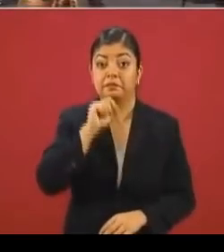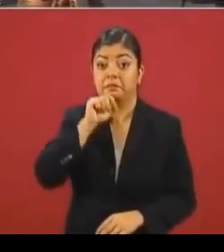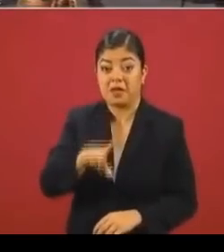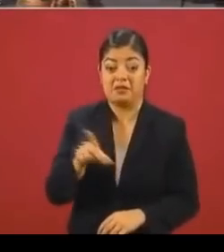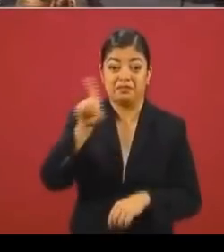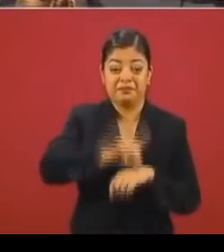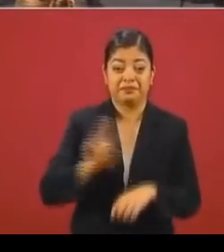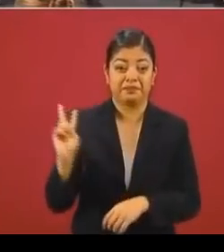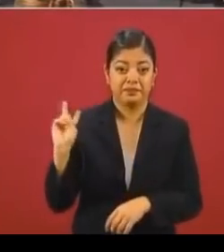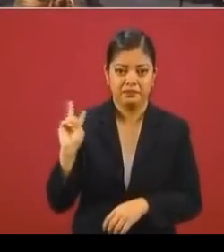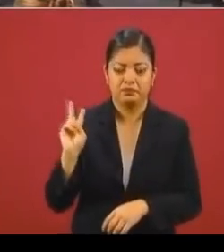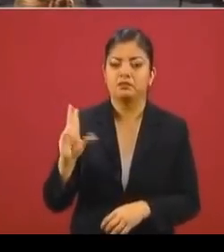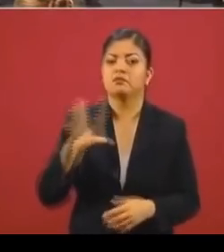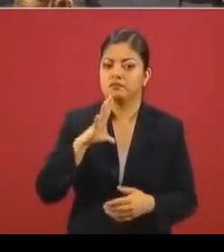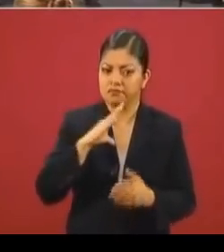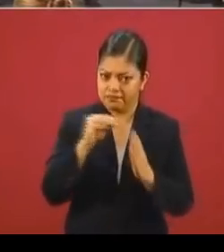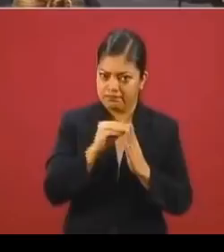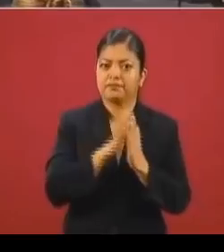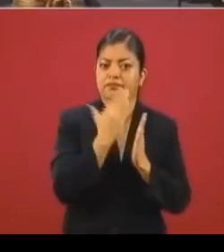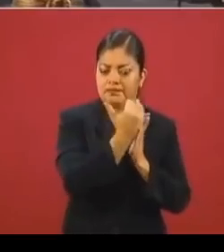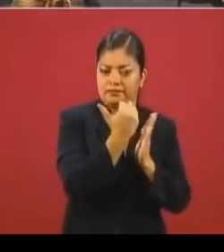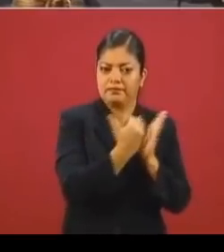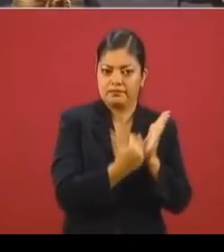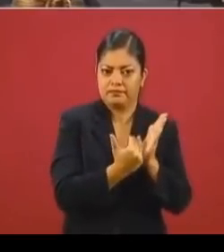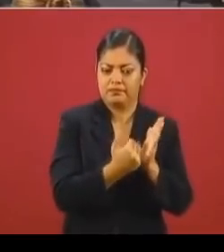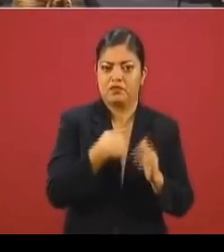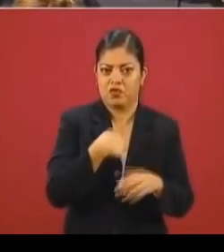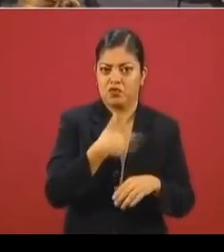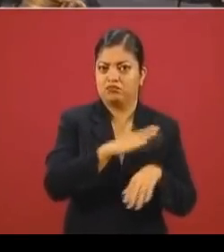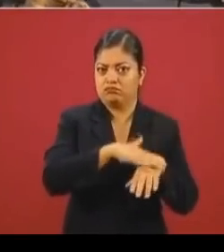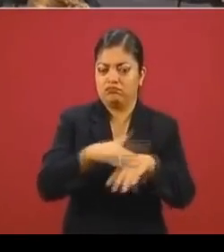a conocer, y está en el ensayo, los datos de recaudación.